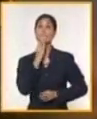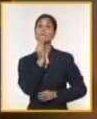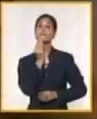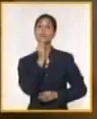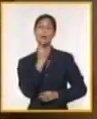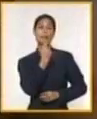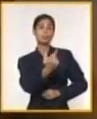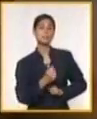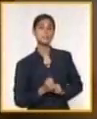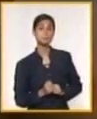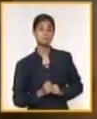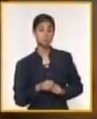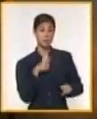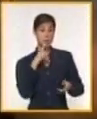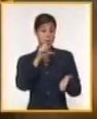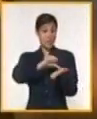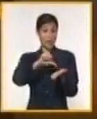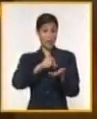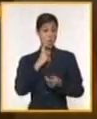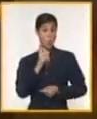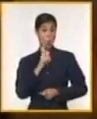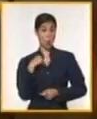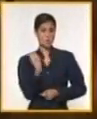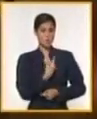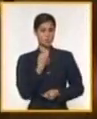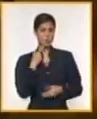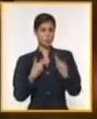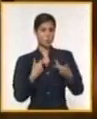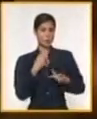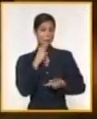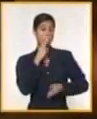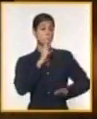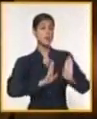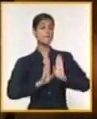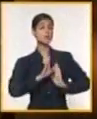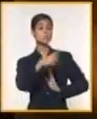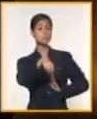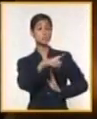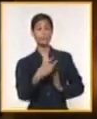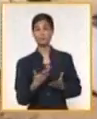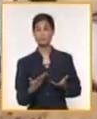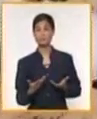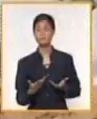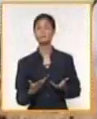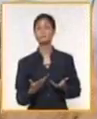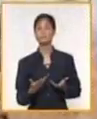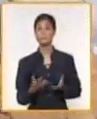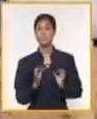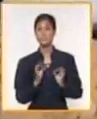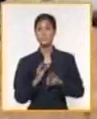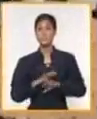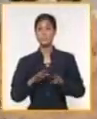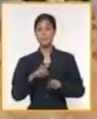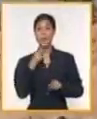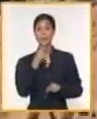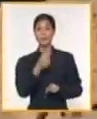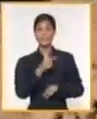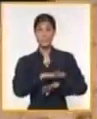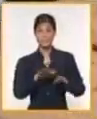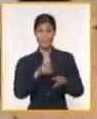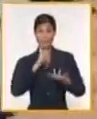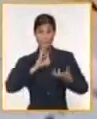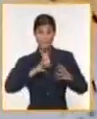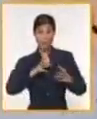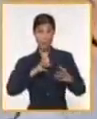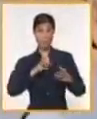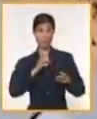de evitar que Irán se hiciera con la bomba atómica, un objetivo negado repetidamente por Teherán, que asegura que su programa nuclear tiene un